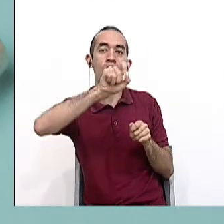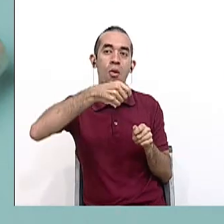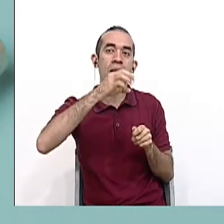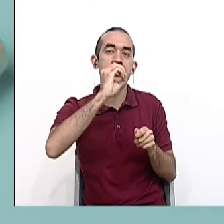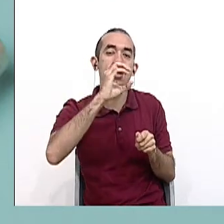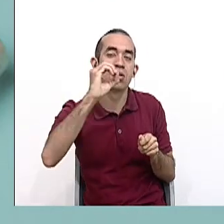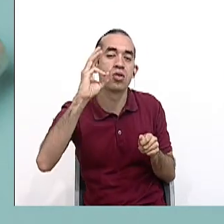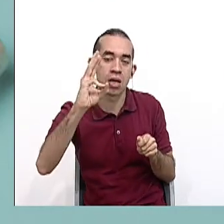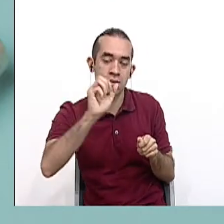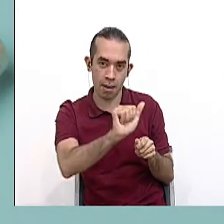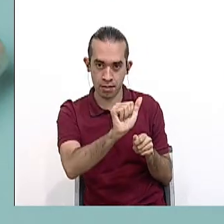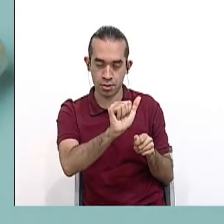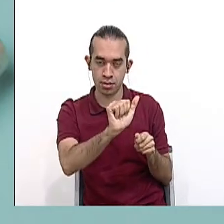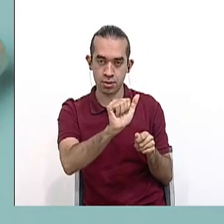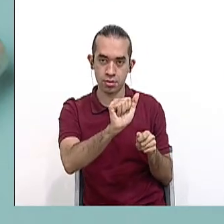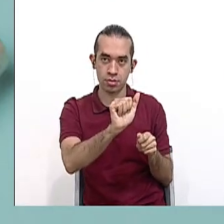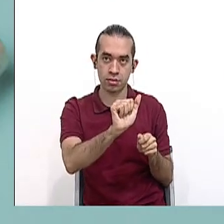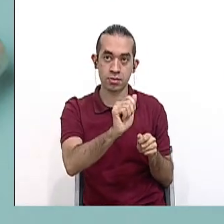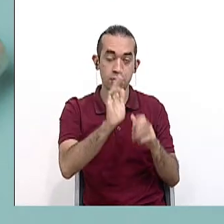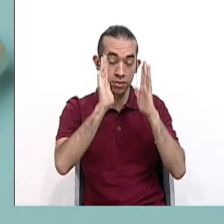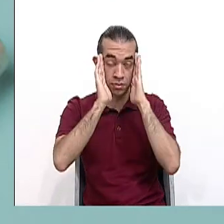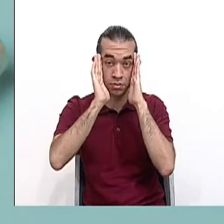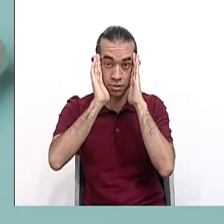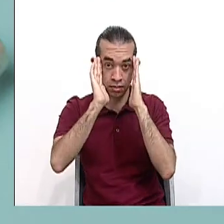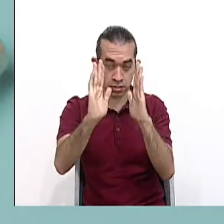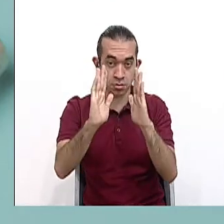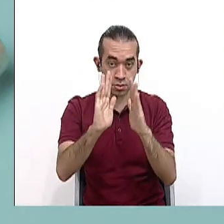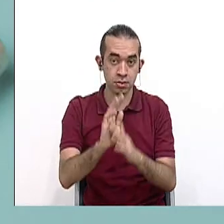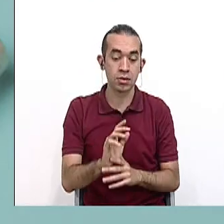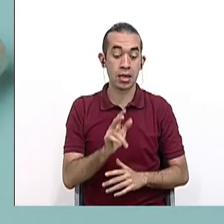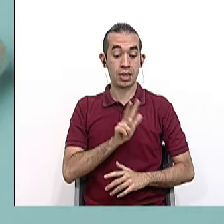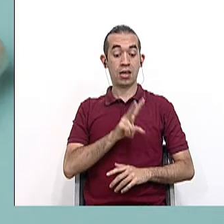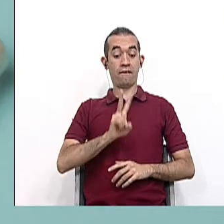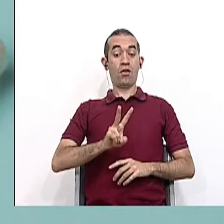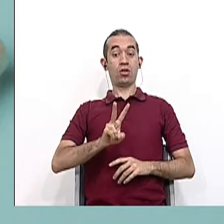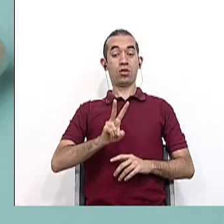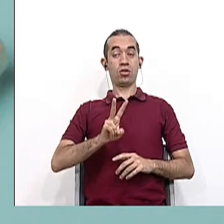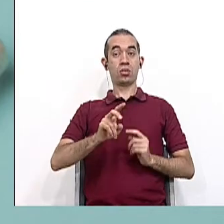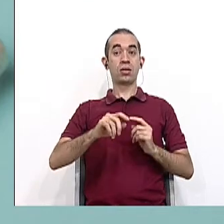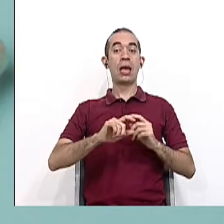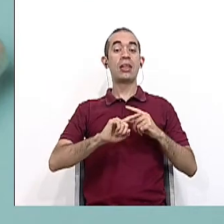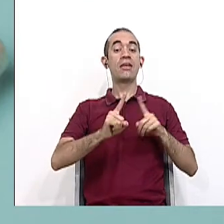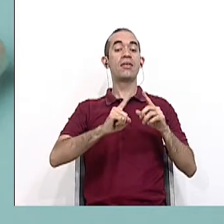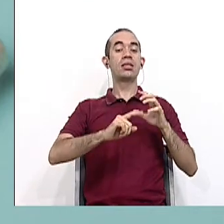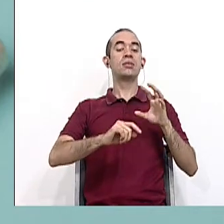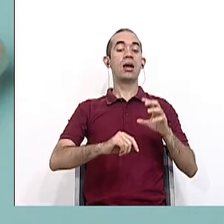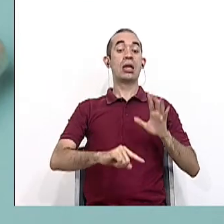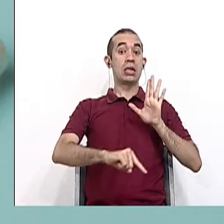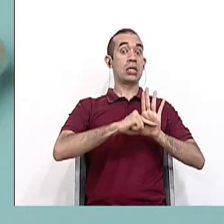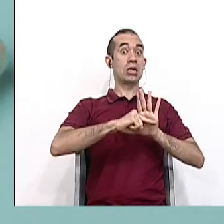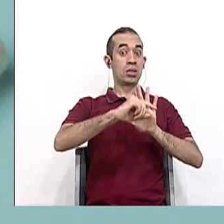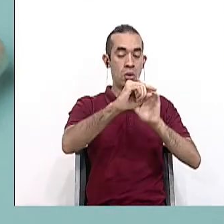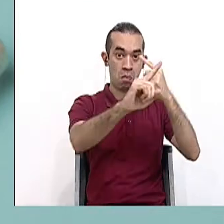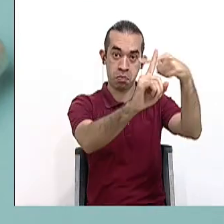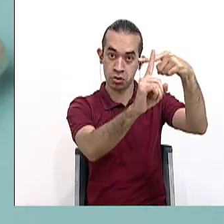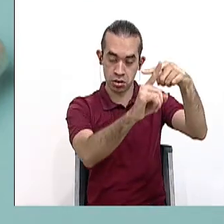0,006 amperios. Presten mucha atención a los datos. 3 voltios sería la diferencia de potencial V.